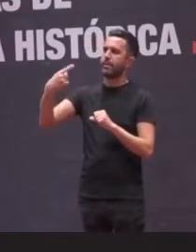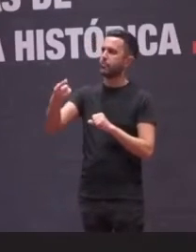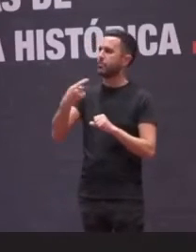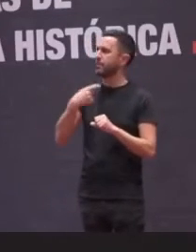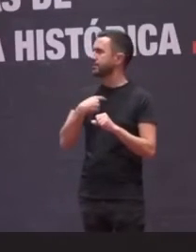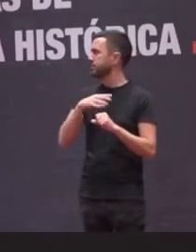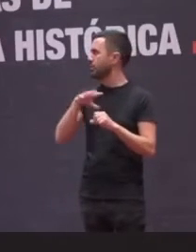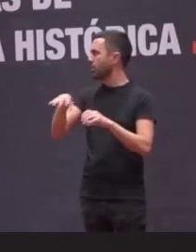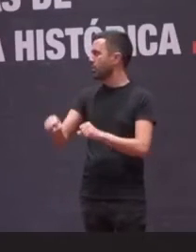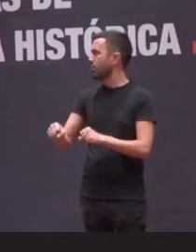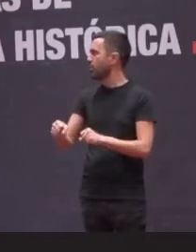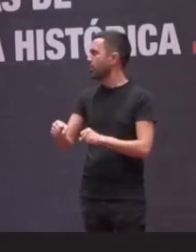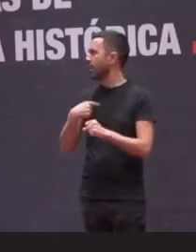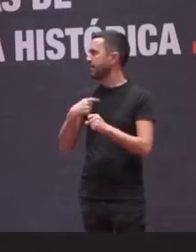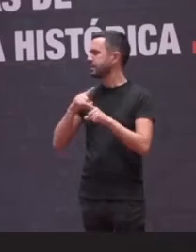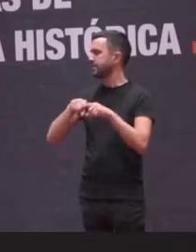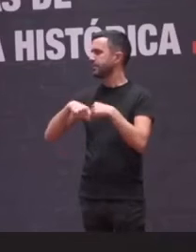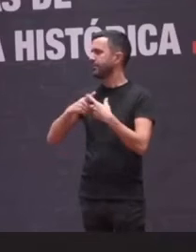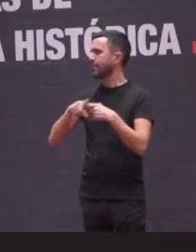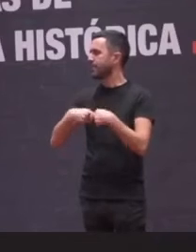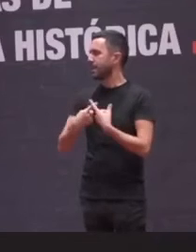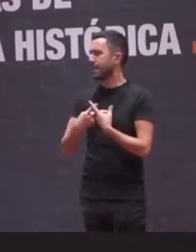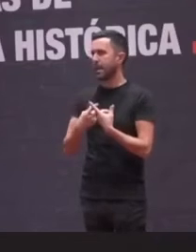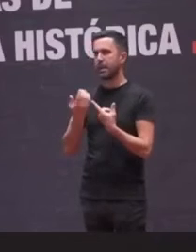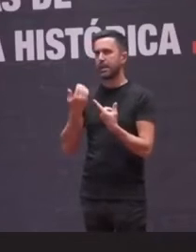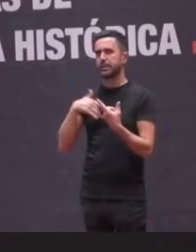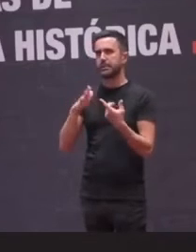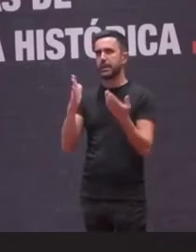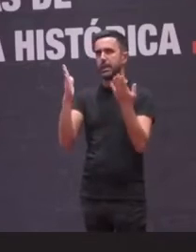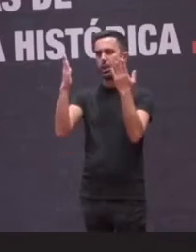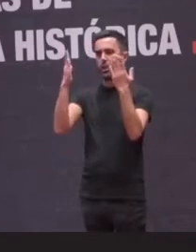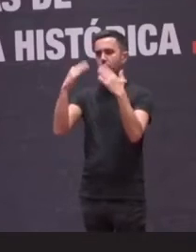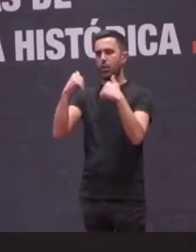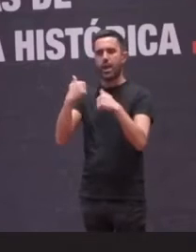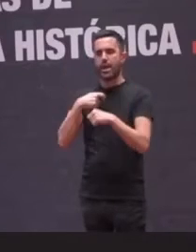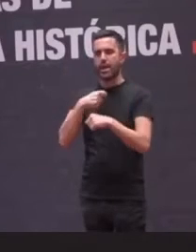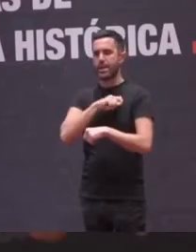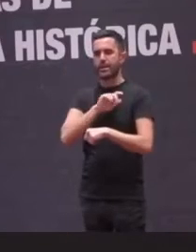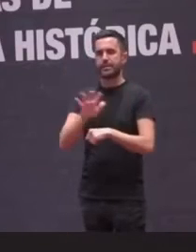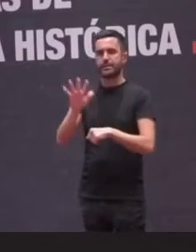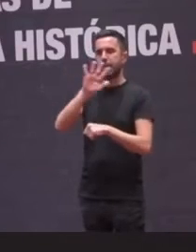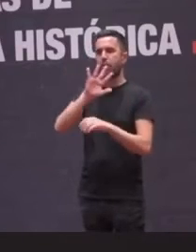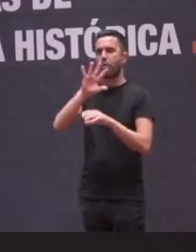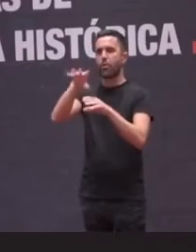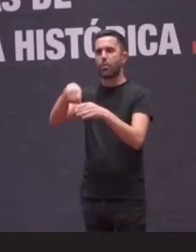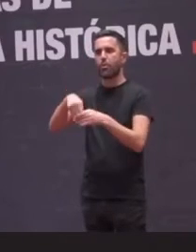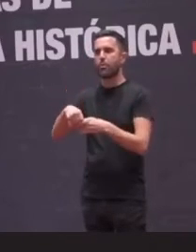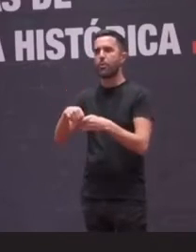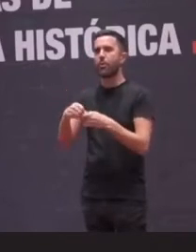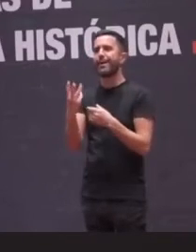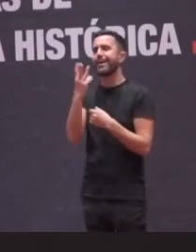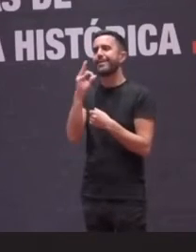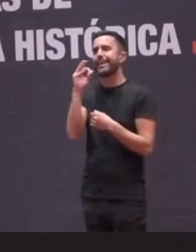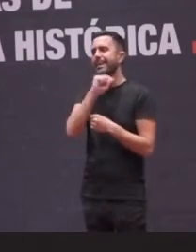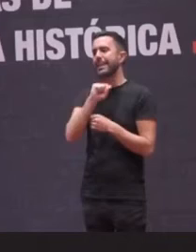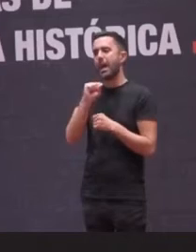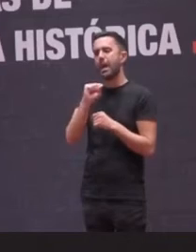quen ocupa iso é a familia. Xa non hai Estado por ningún lado. E ocupou máis de 30 anos.